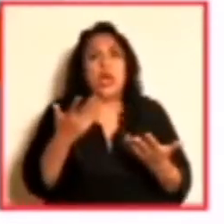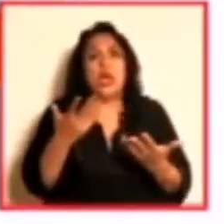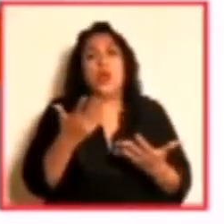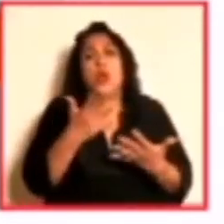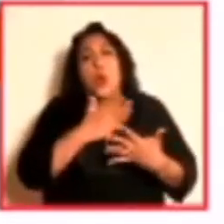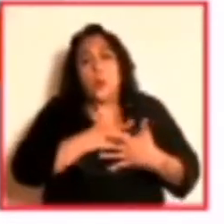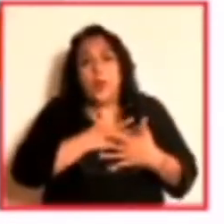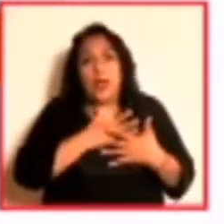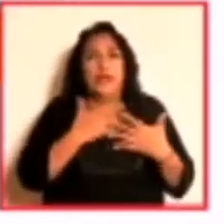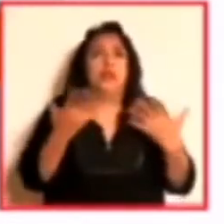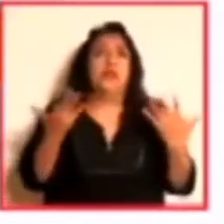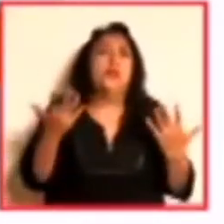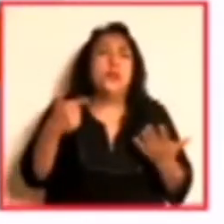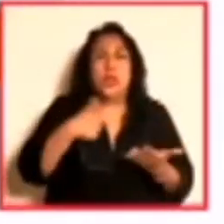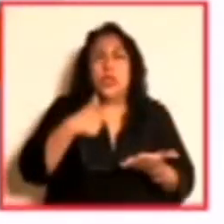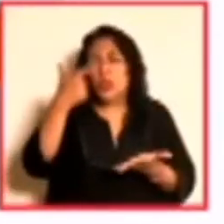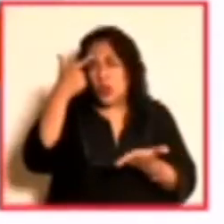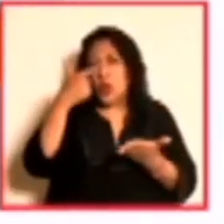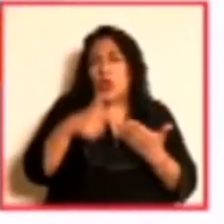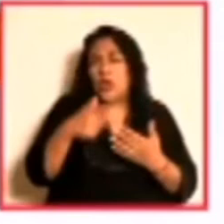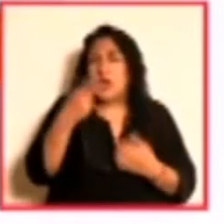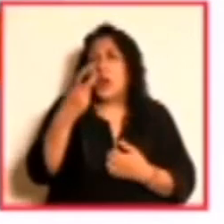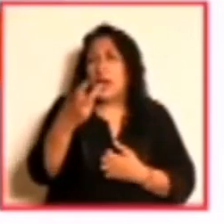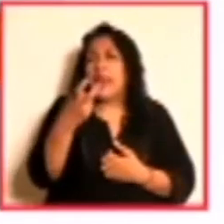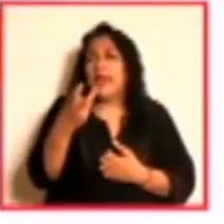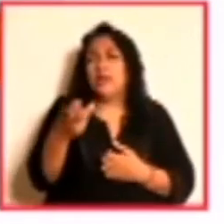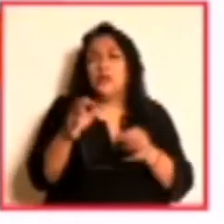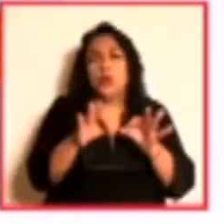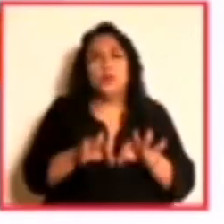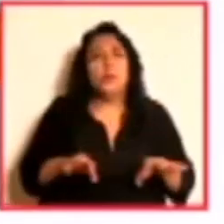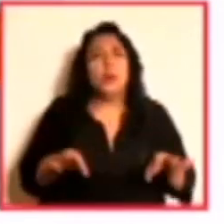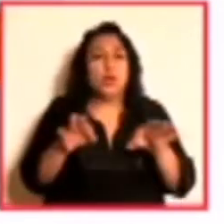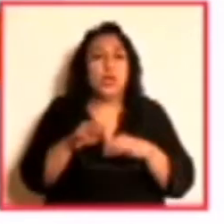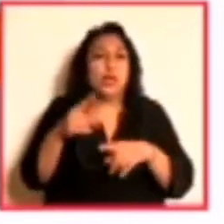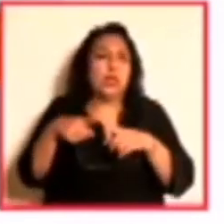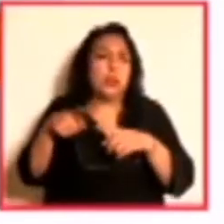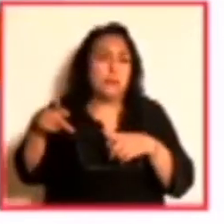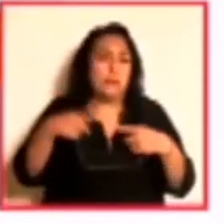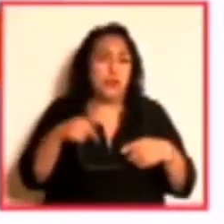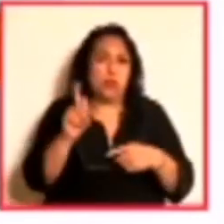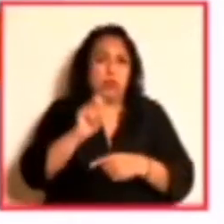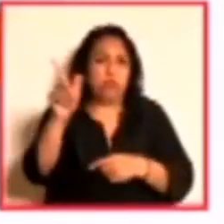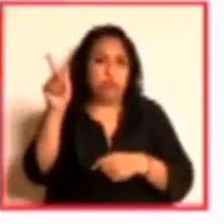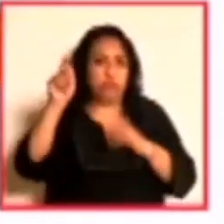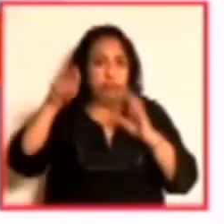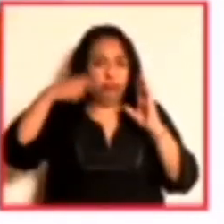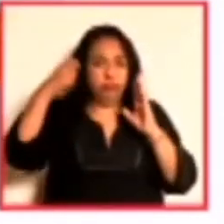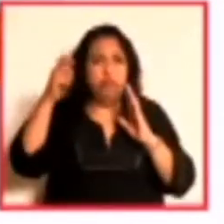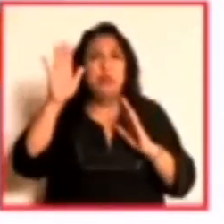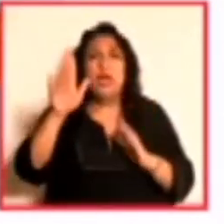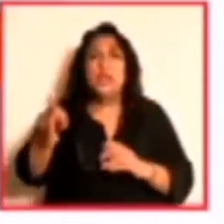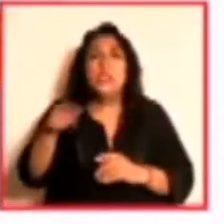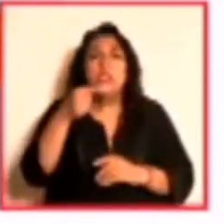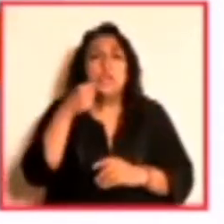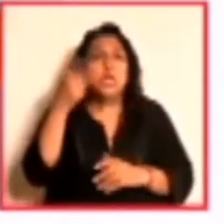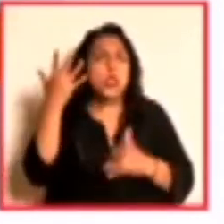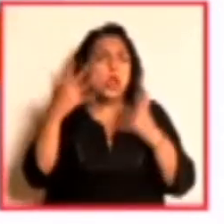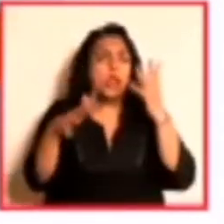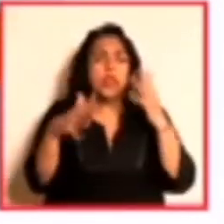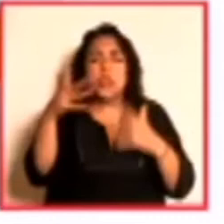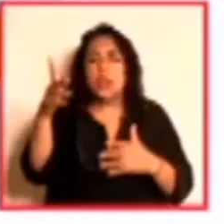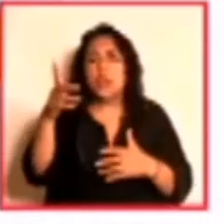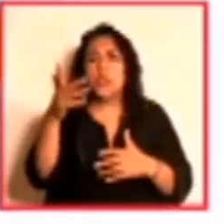es como uno de los grandes cineastas de autor, como es considerado como un niño terrible del cine francés cuando